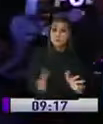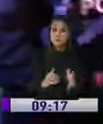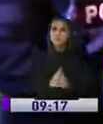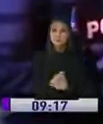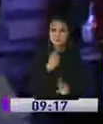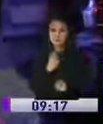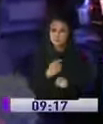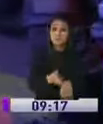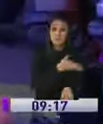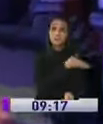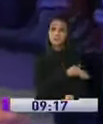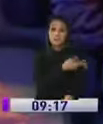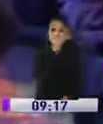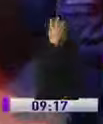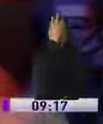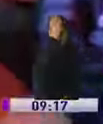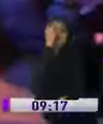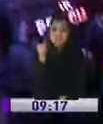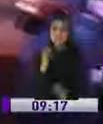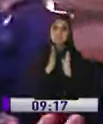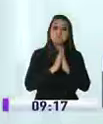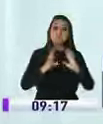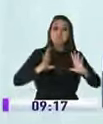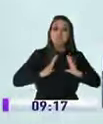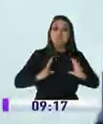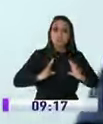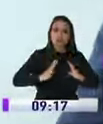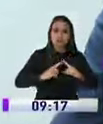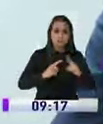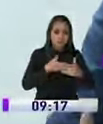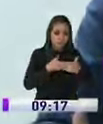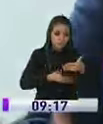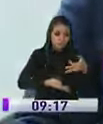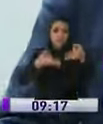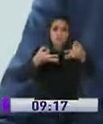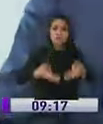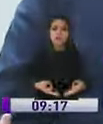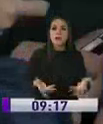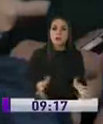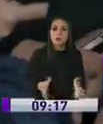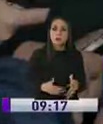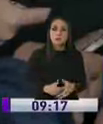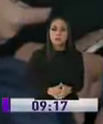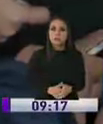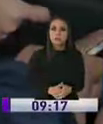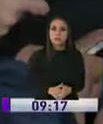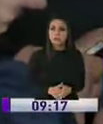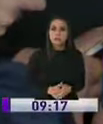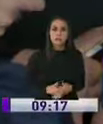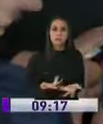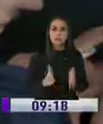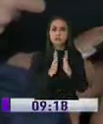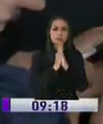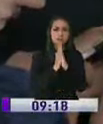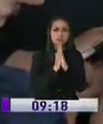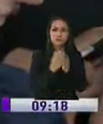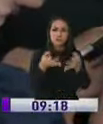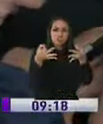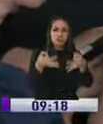se había dicho que Jorge Glass gozaba de sus vacaciones, este pedido jamás se hizo oficial. No ha existido